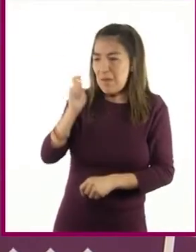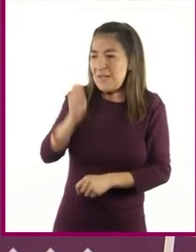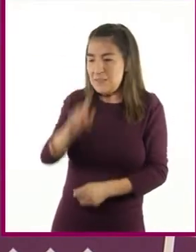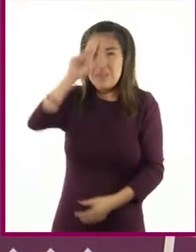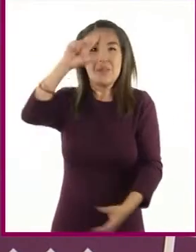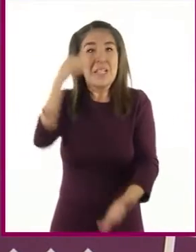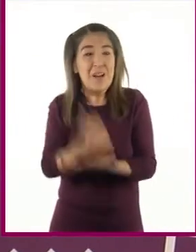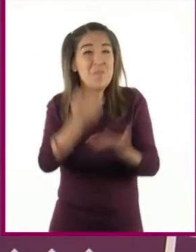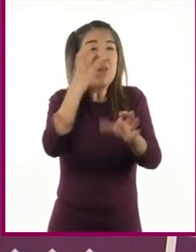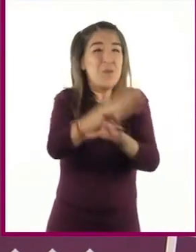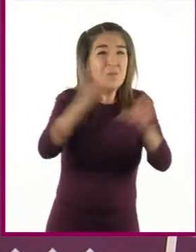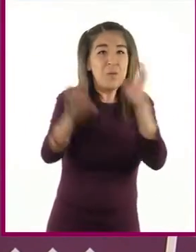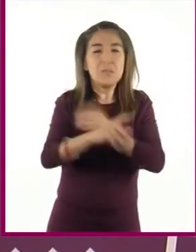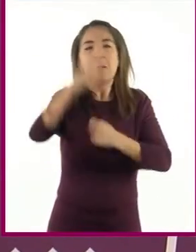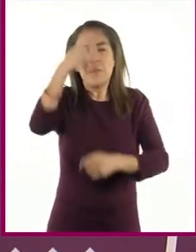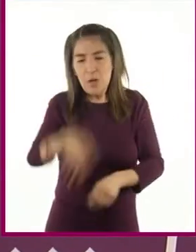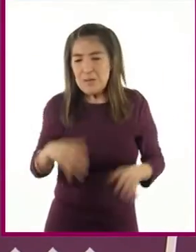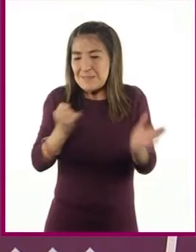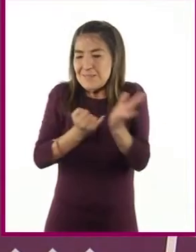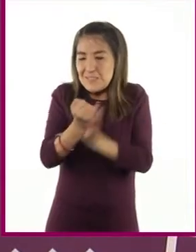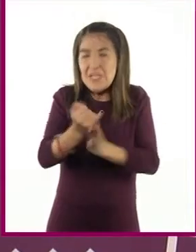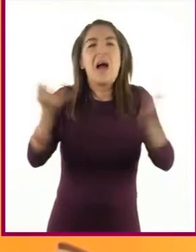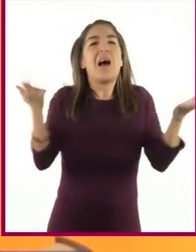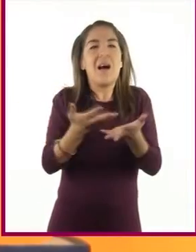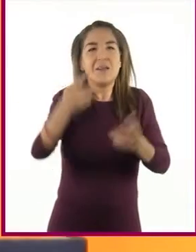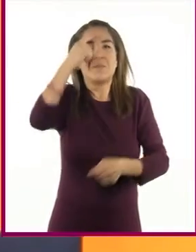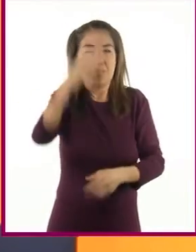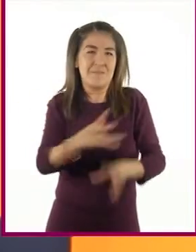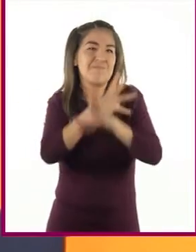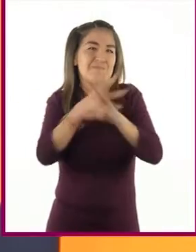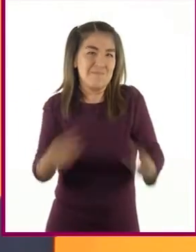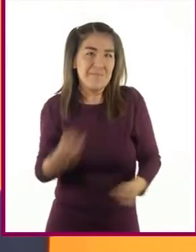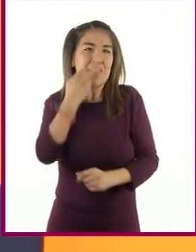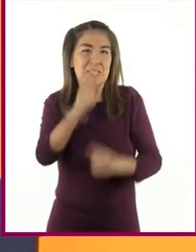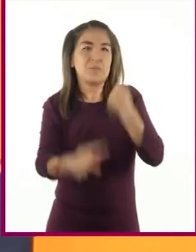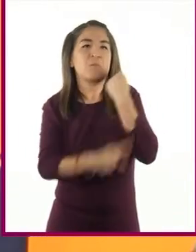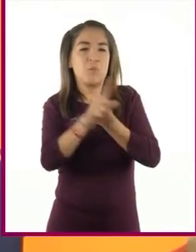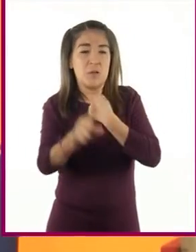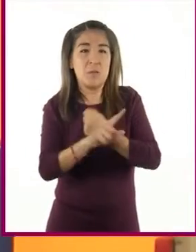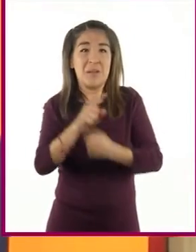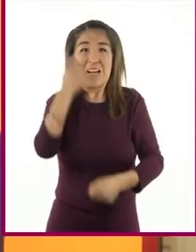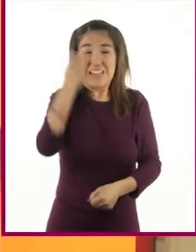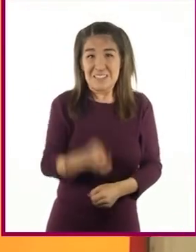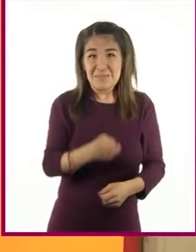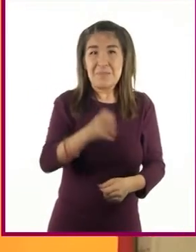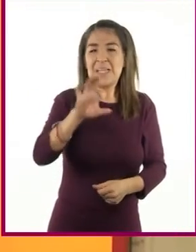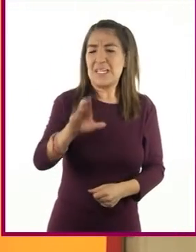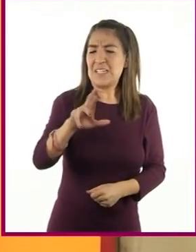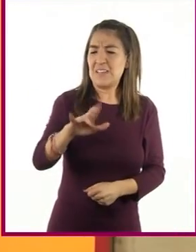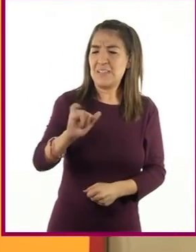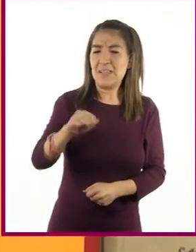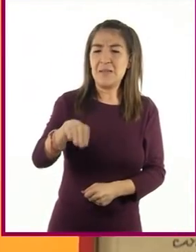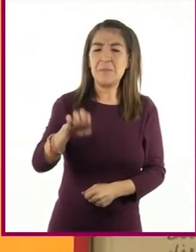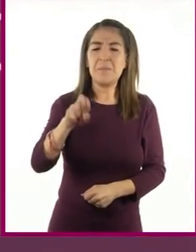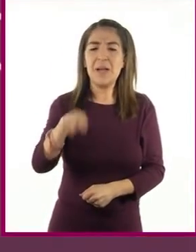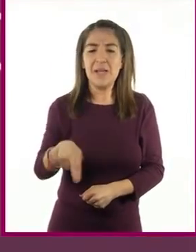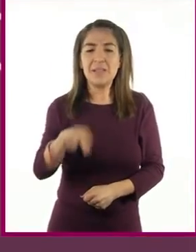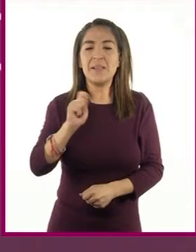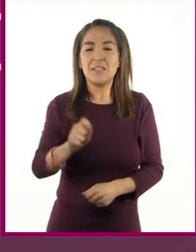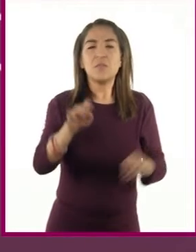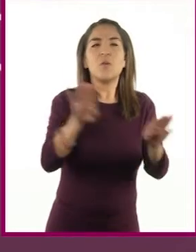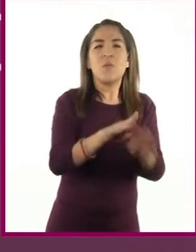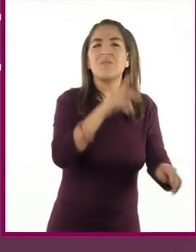debe hacerse para reparar el daño. El crimen hace un daño y en un proceso de